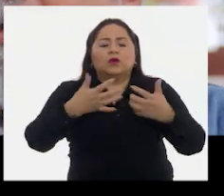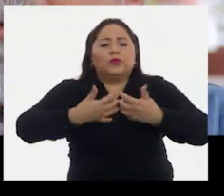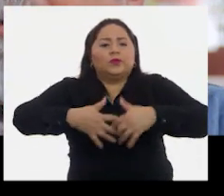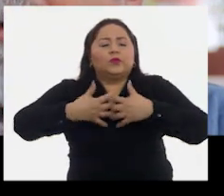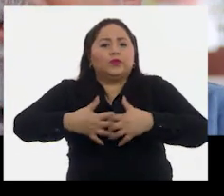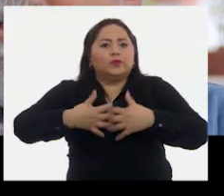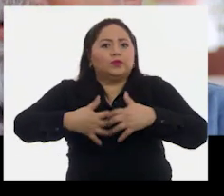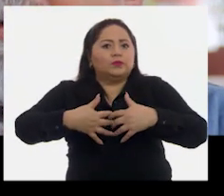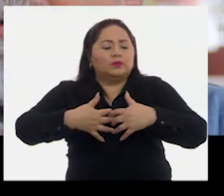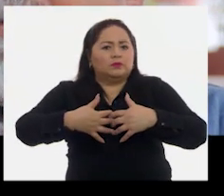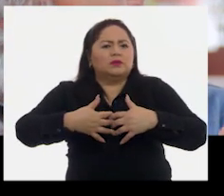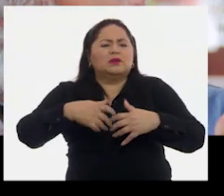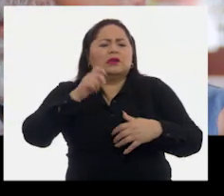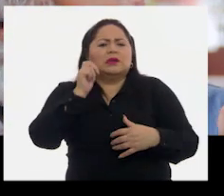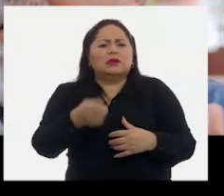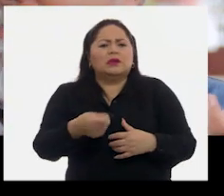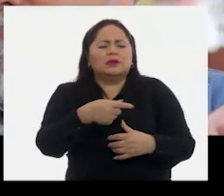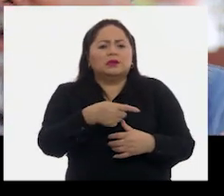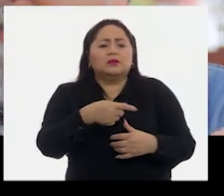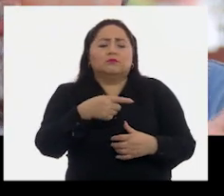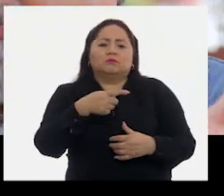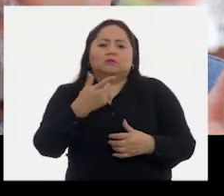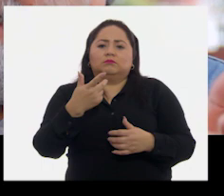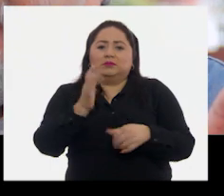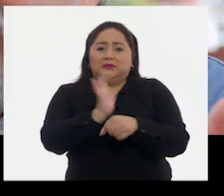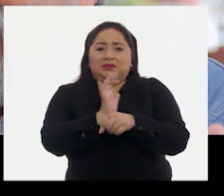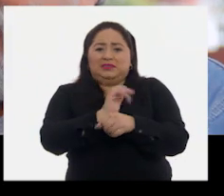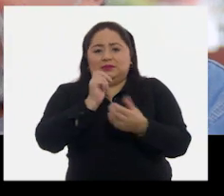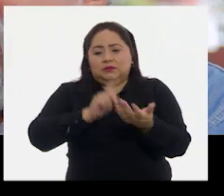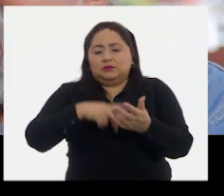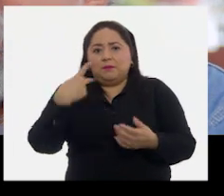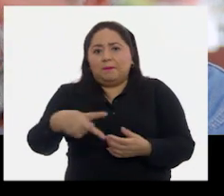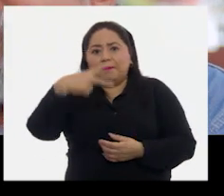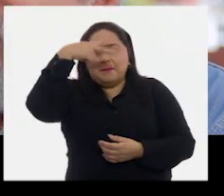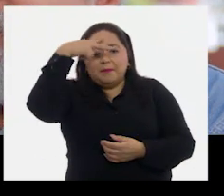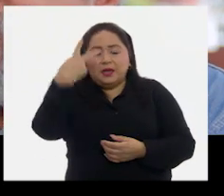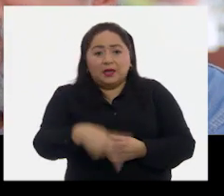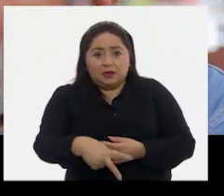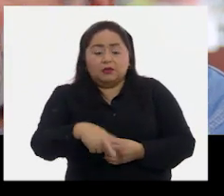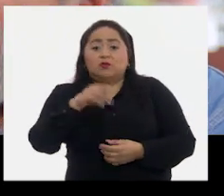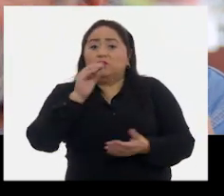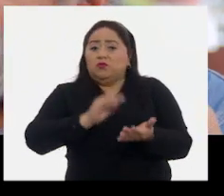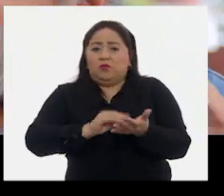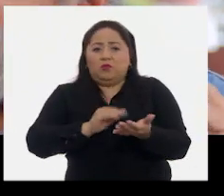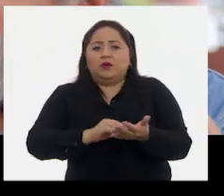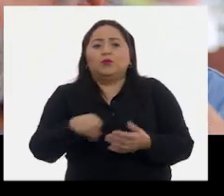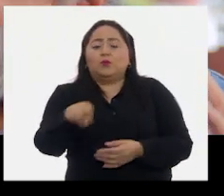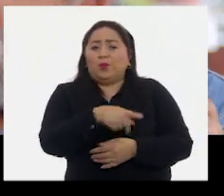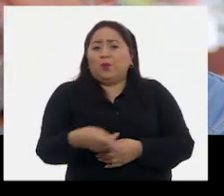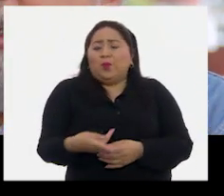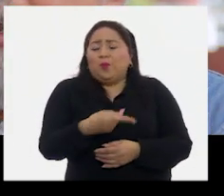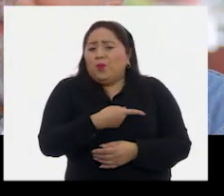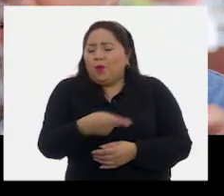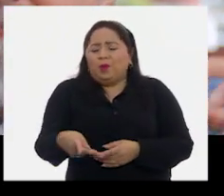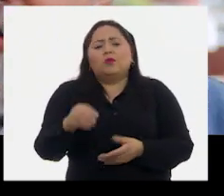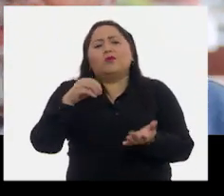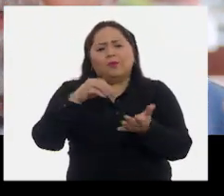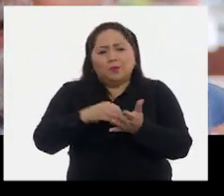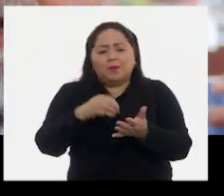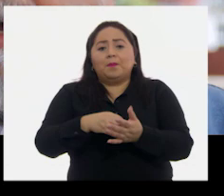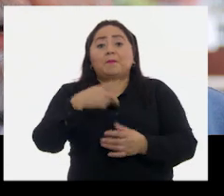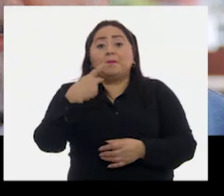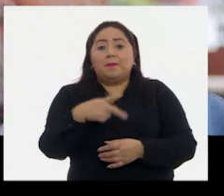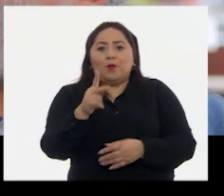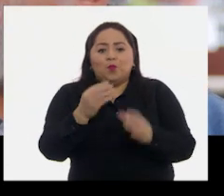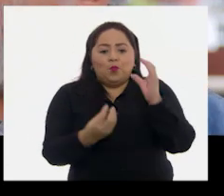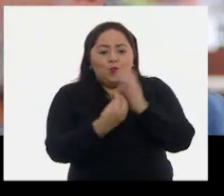industria que la industria mexicana todavía es bastante pobre, bastante estrecha, pero